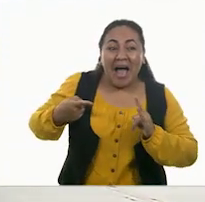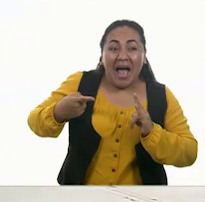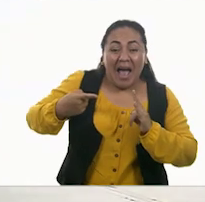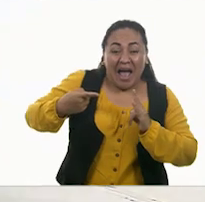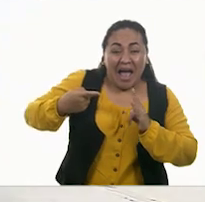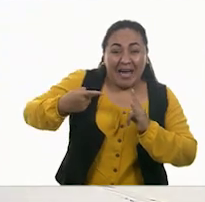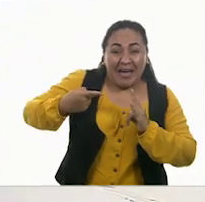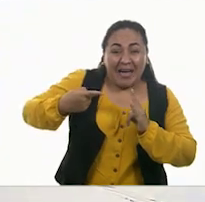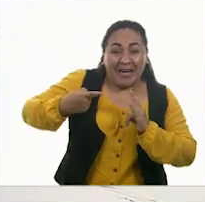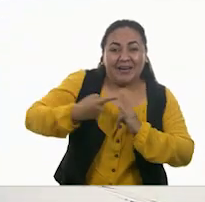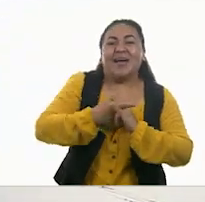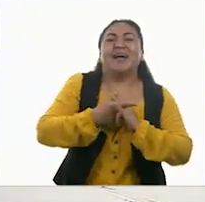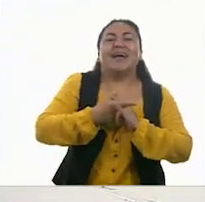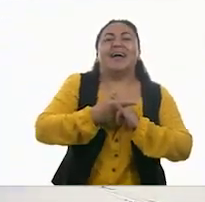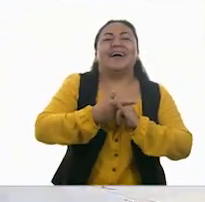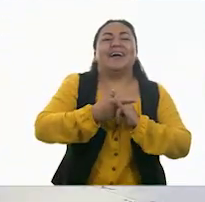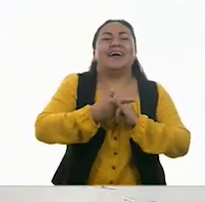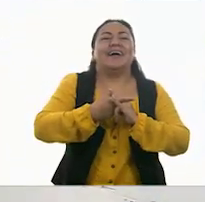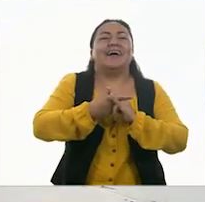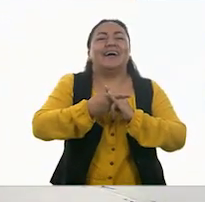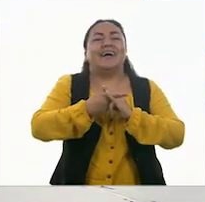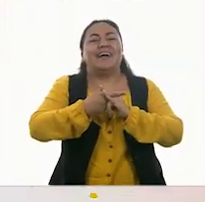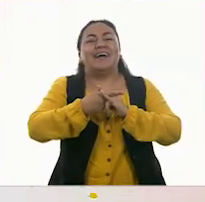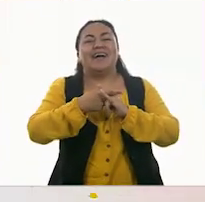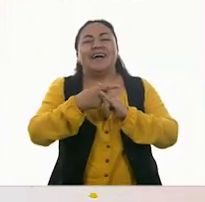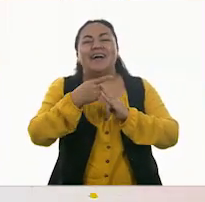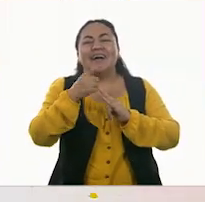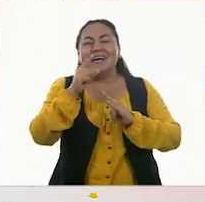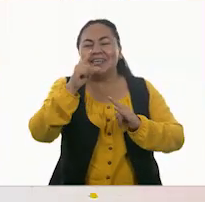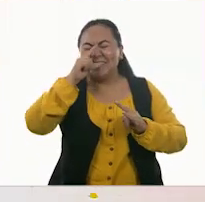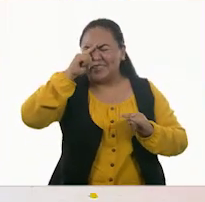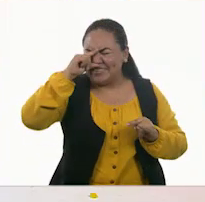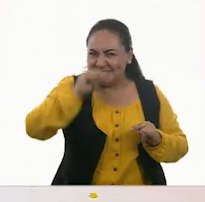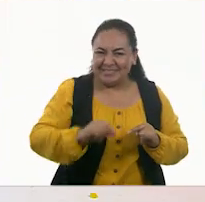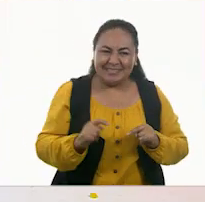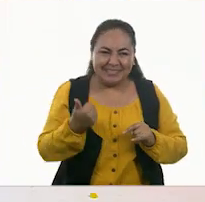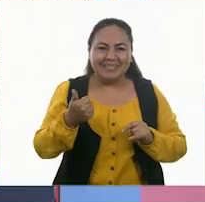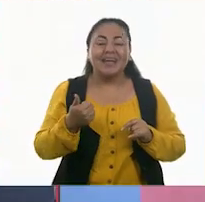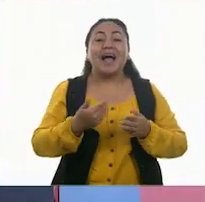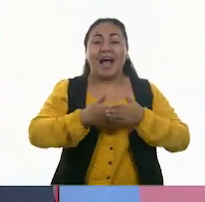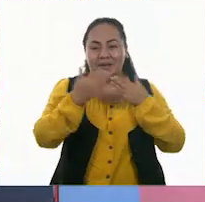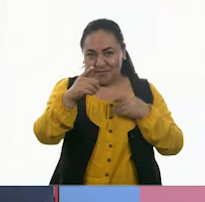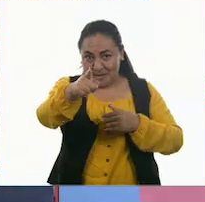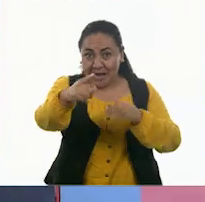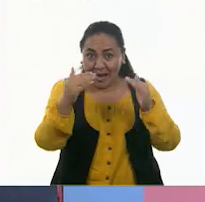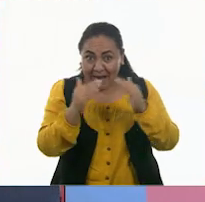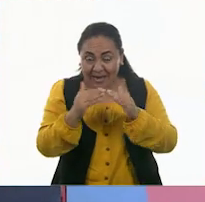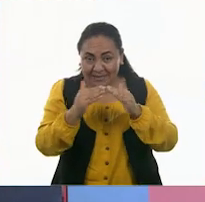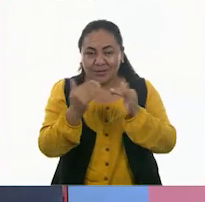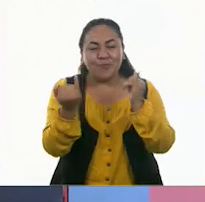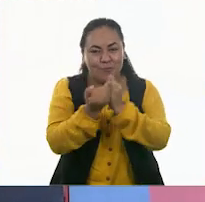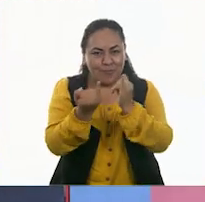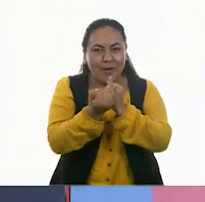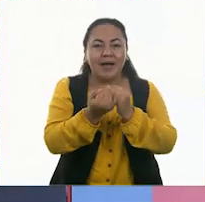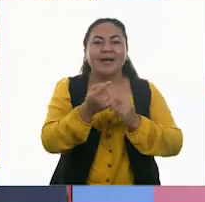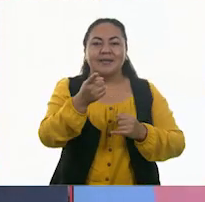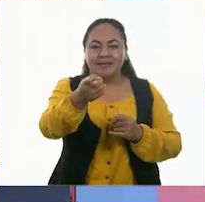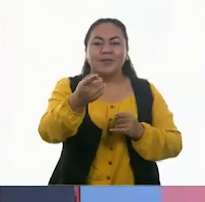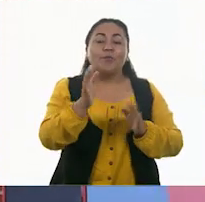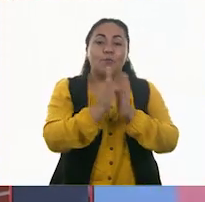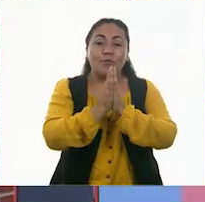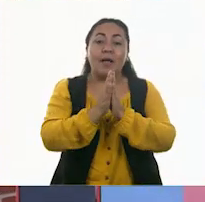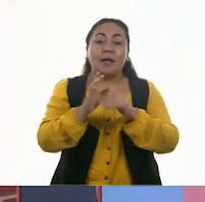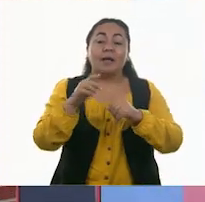¡Gol! Ahí está. Casi me sale. Medida de seguridad en casita, por favor. Te invito a las agujetas,